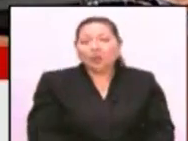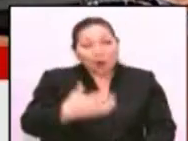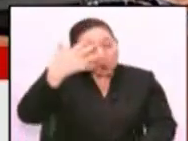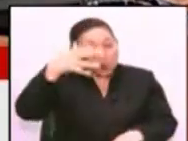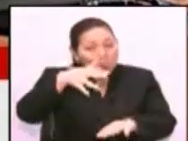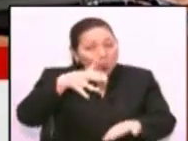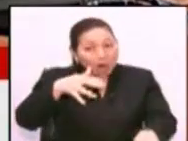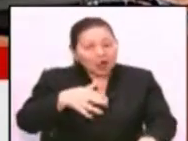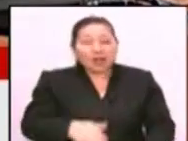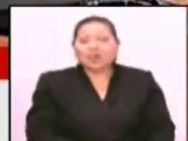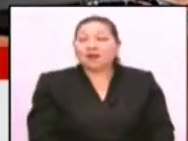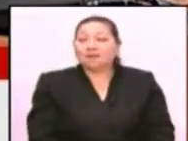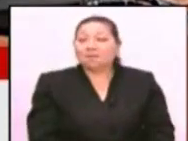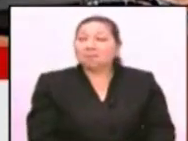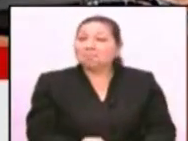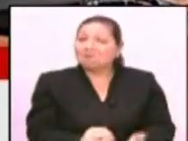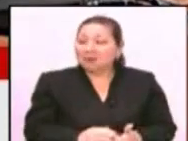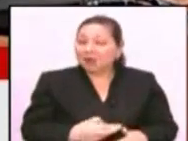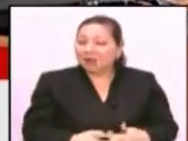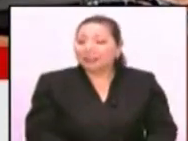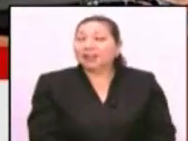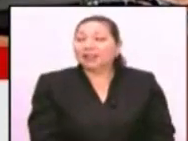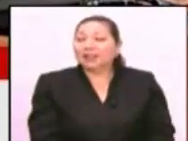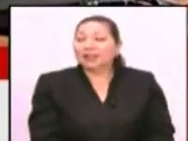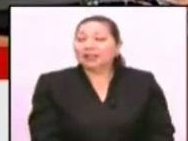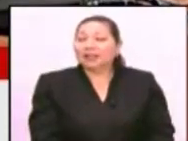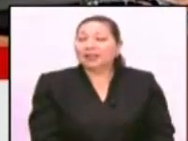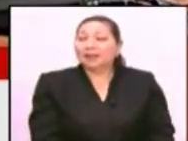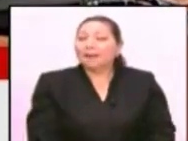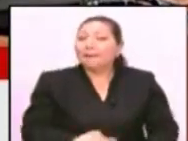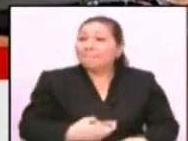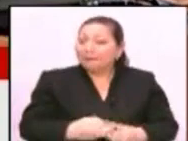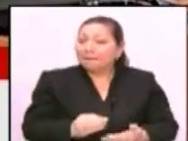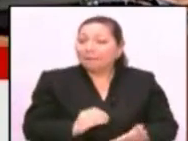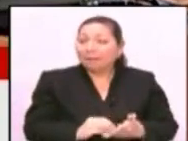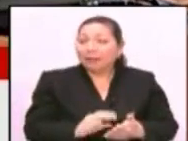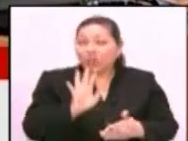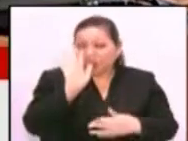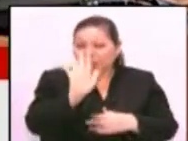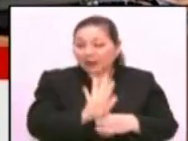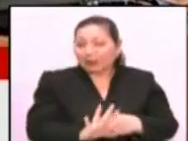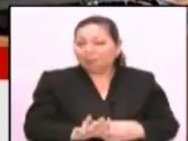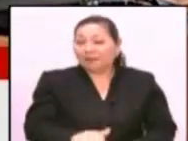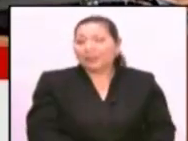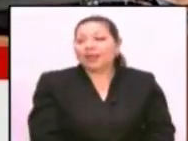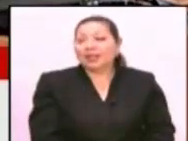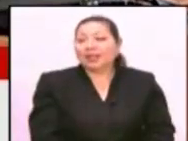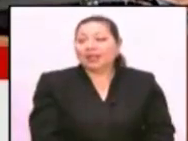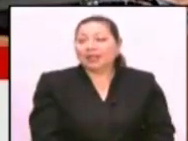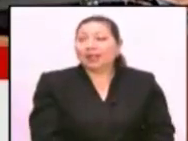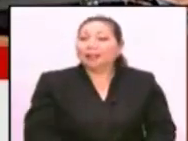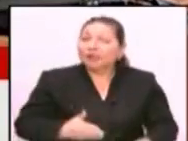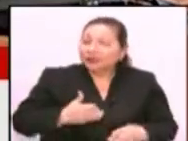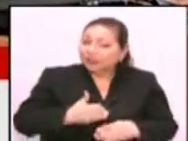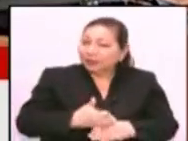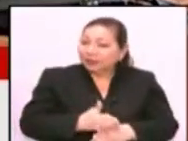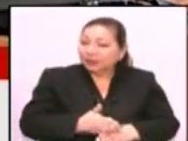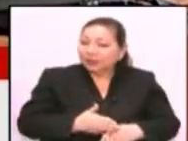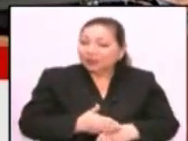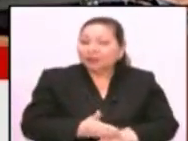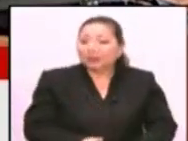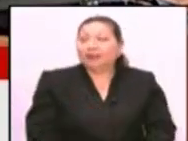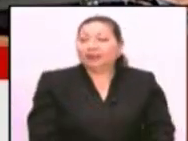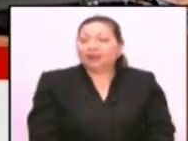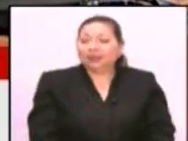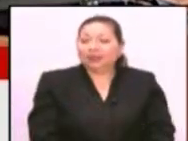Huánuco también es uno de los talleres más productivos. Estamos interviniendo en los penales que son más productivos a nivel nacional, especialmente carpintería, sin duda alguna.